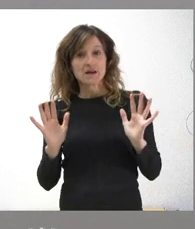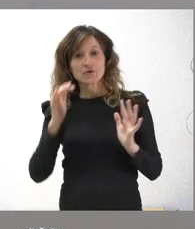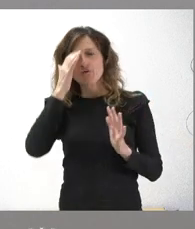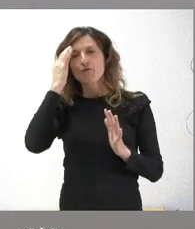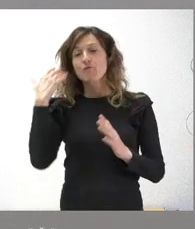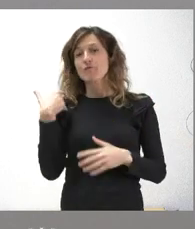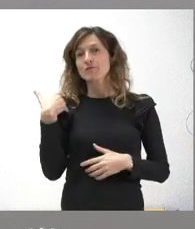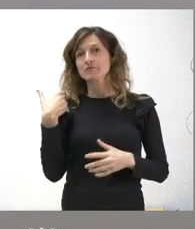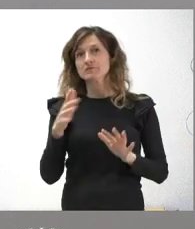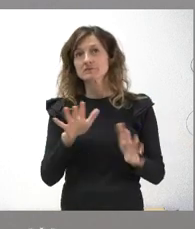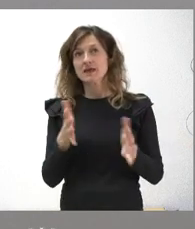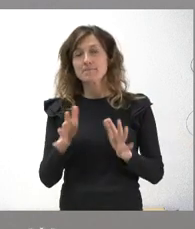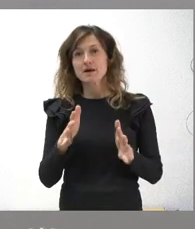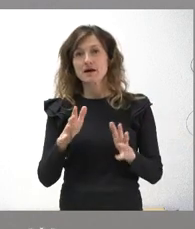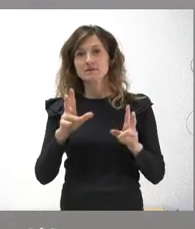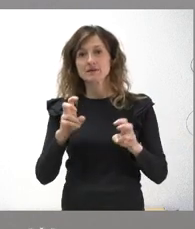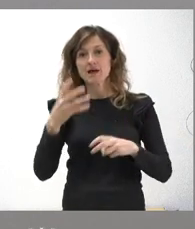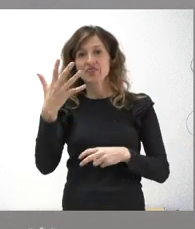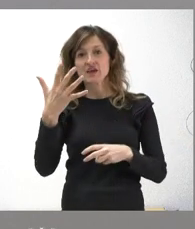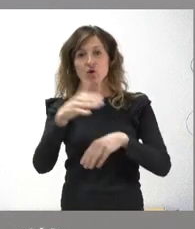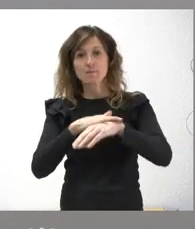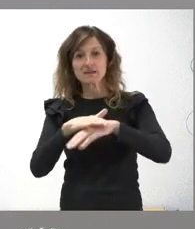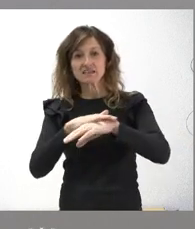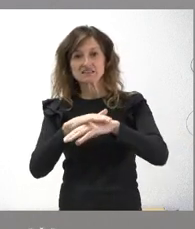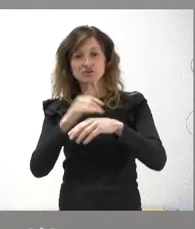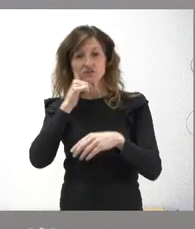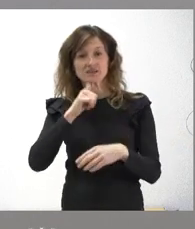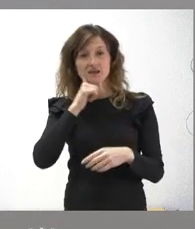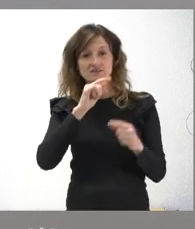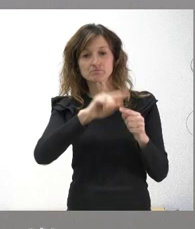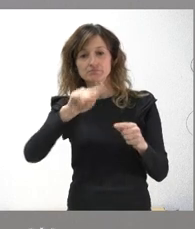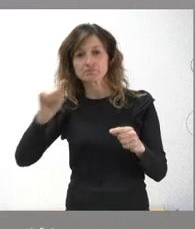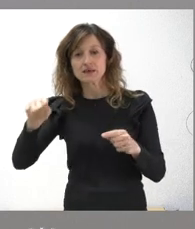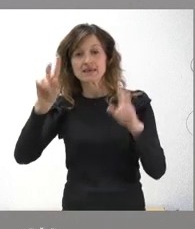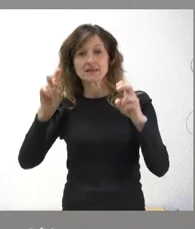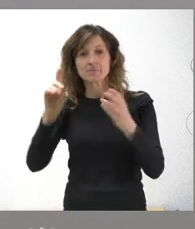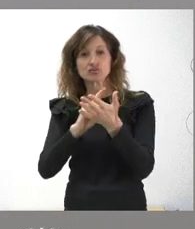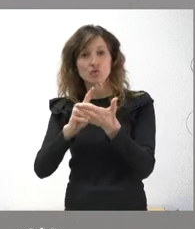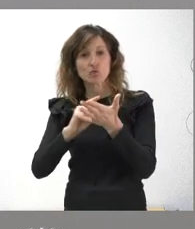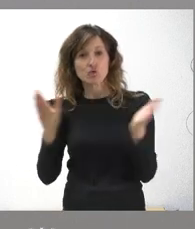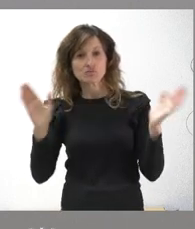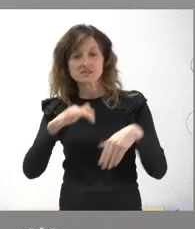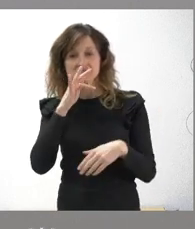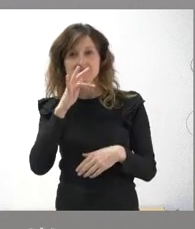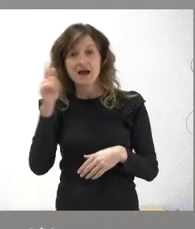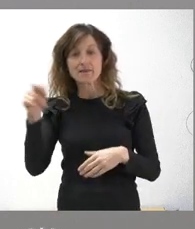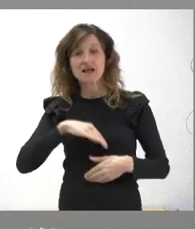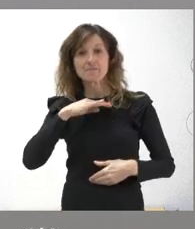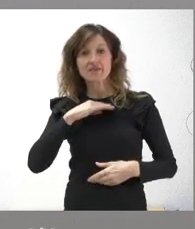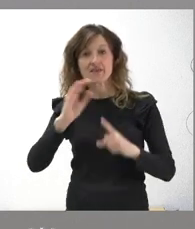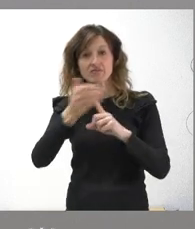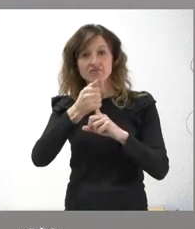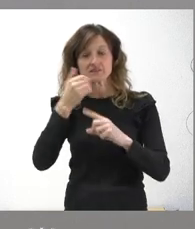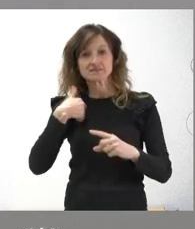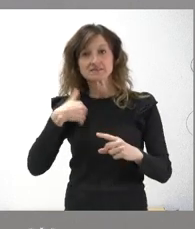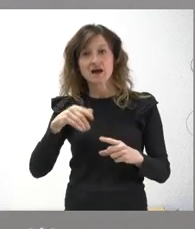últimos cinco ministros que ha tenido Pedro Sánchez el tema no se ha podido resolver esperemos que esta tenga más capacidad de resolución que tuvo